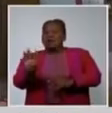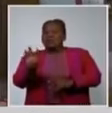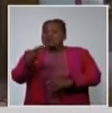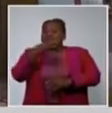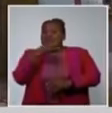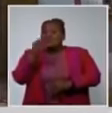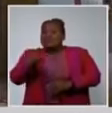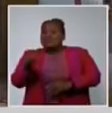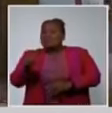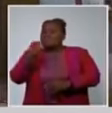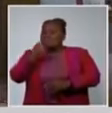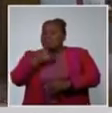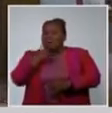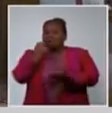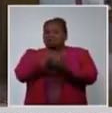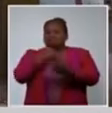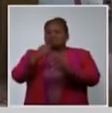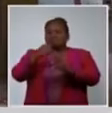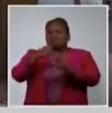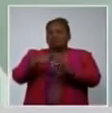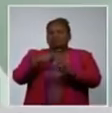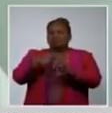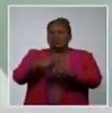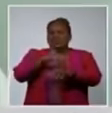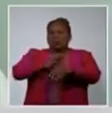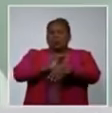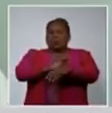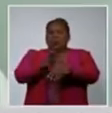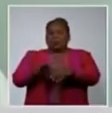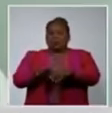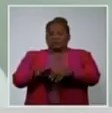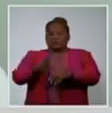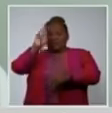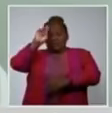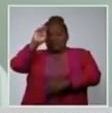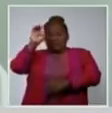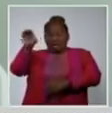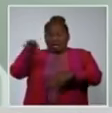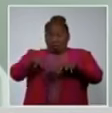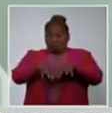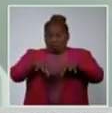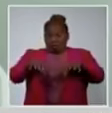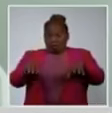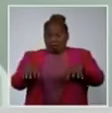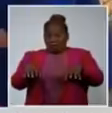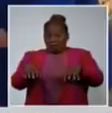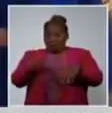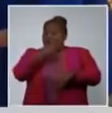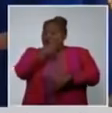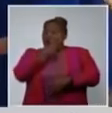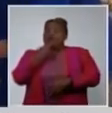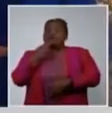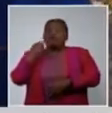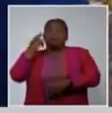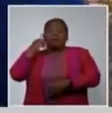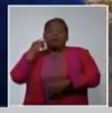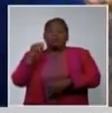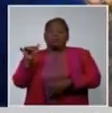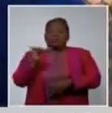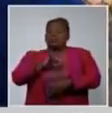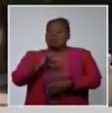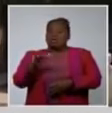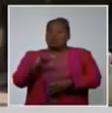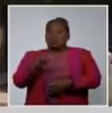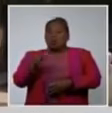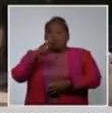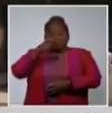los cuales están asintomáticos y están ingresados en el centro de la miento de la josé martí aquí en nuestra provincia también en el estudio en la vigilancia